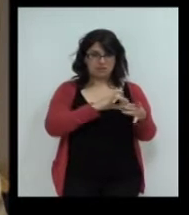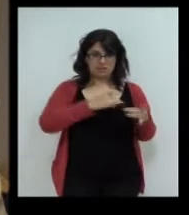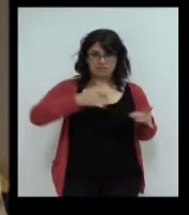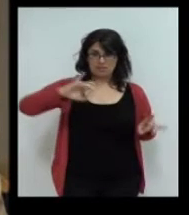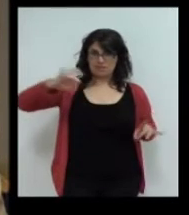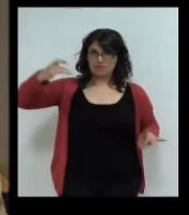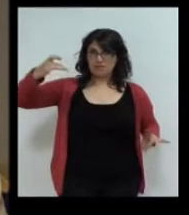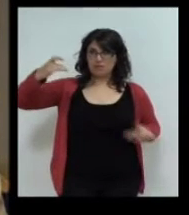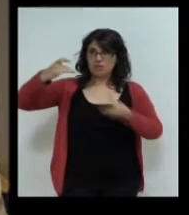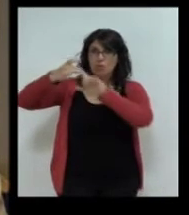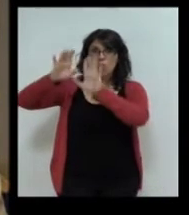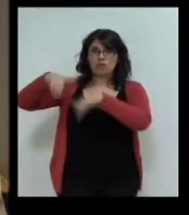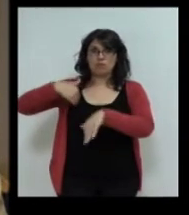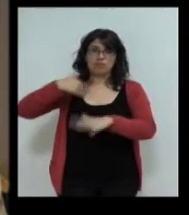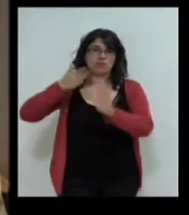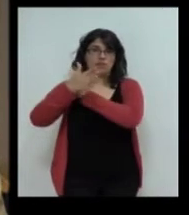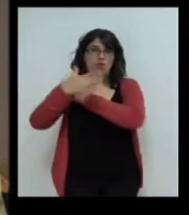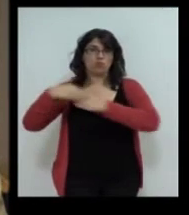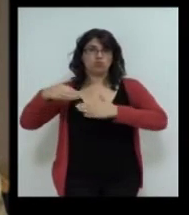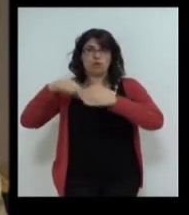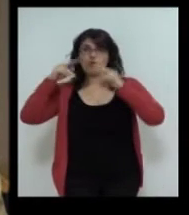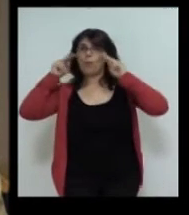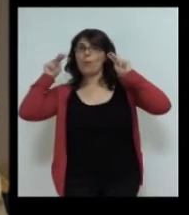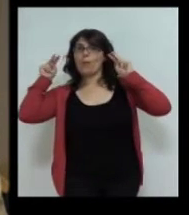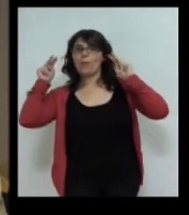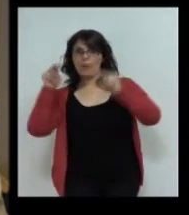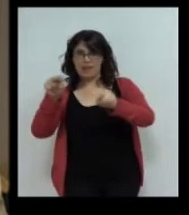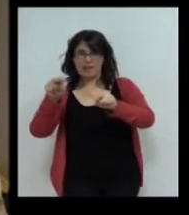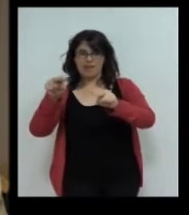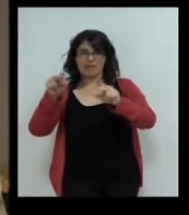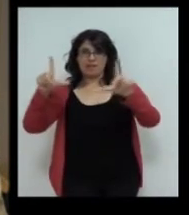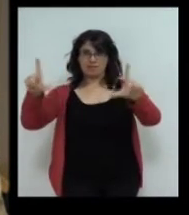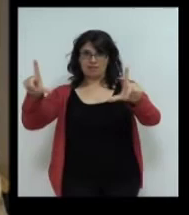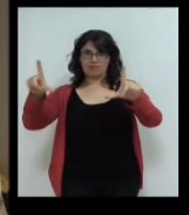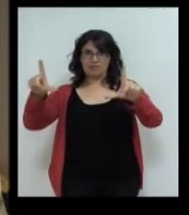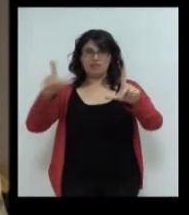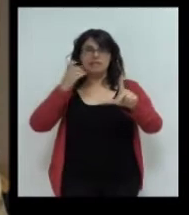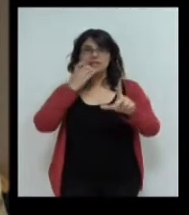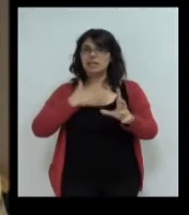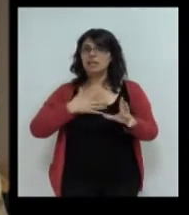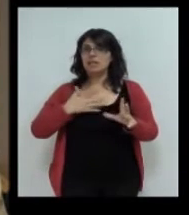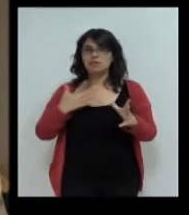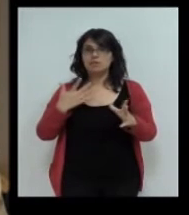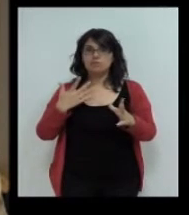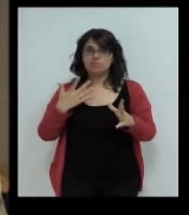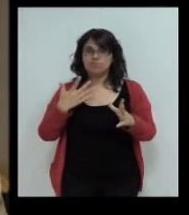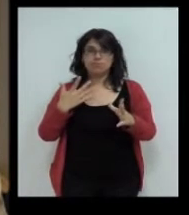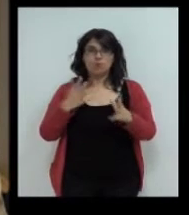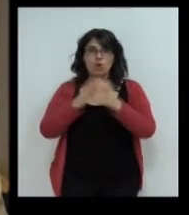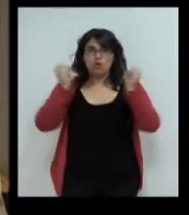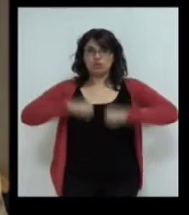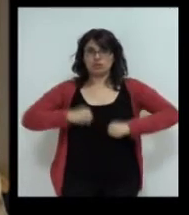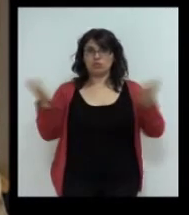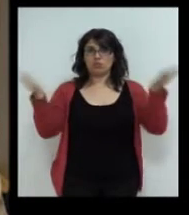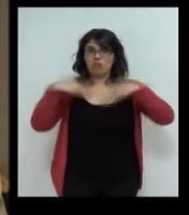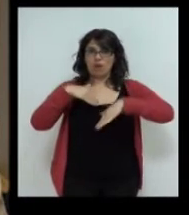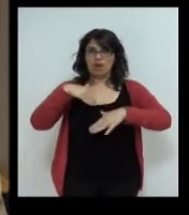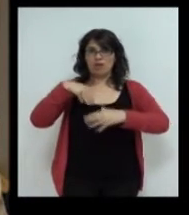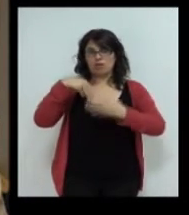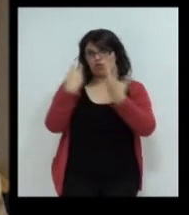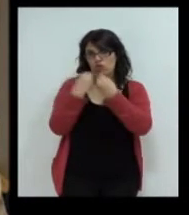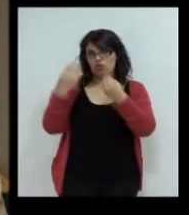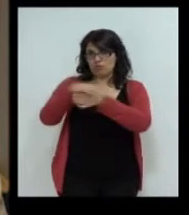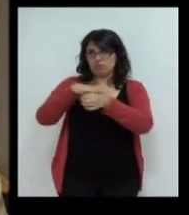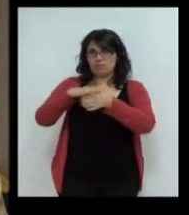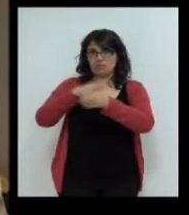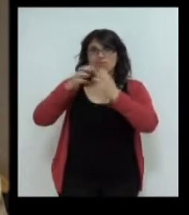comento, que sería la recepción, ¿no?, al usuario final, a un consenso por parte de la industria de los televisores, pues ahí es